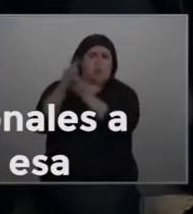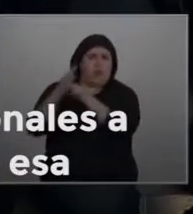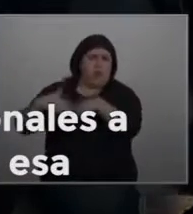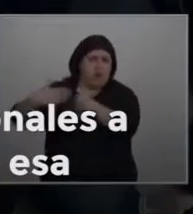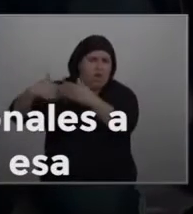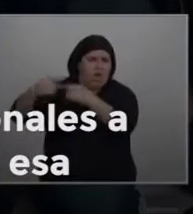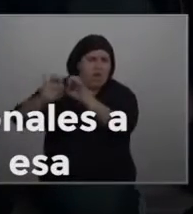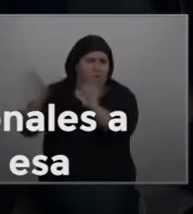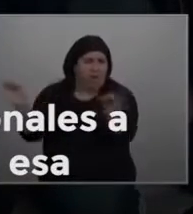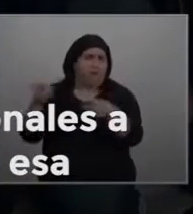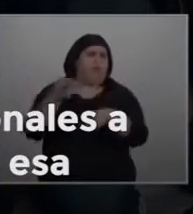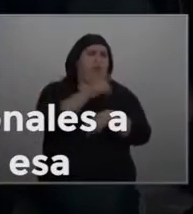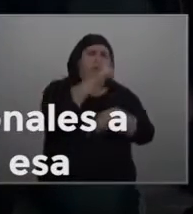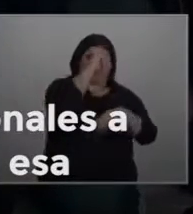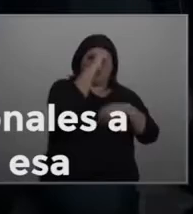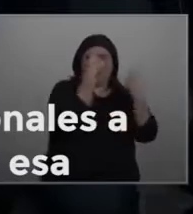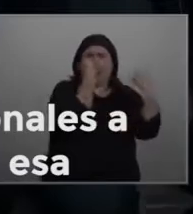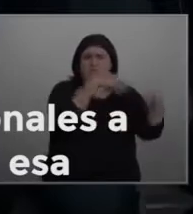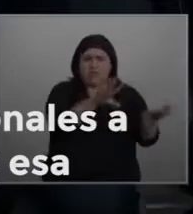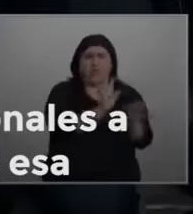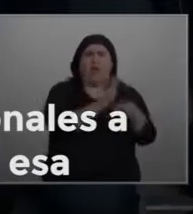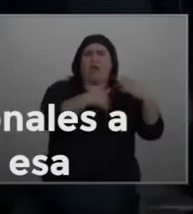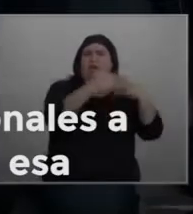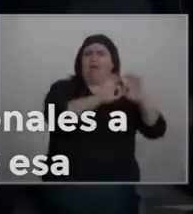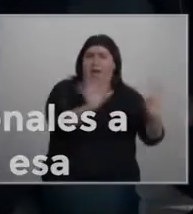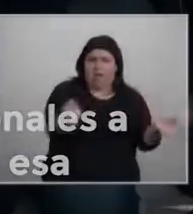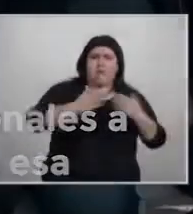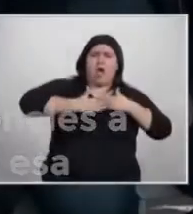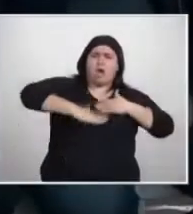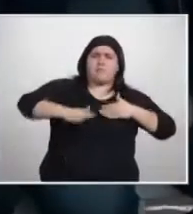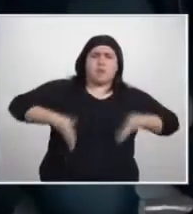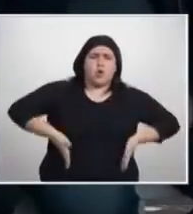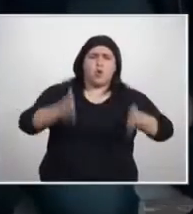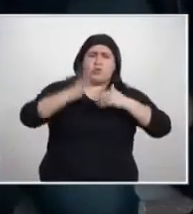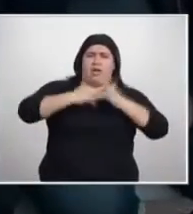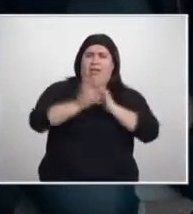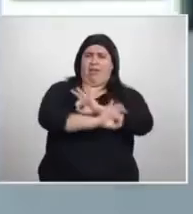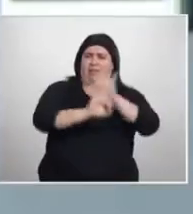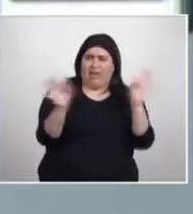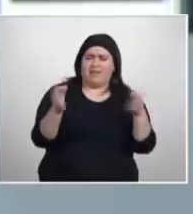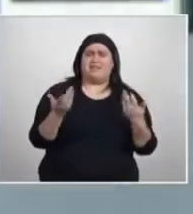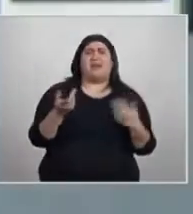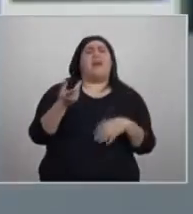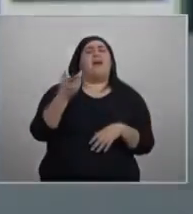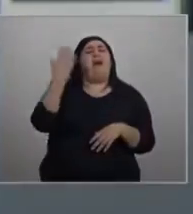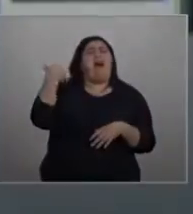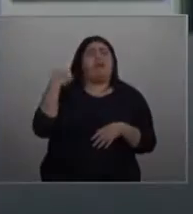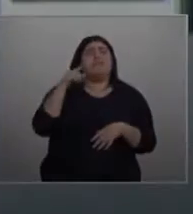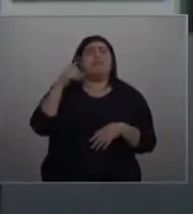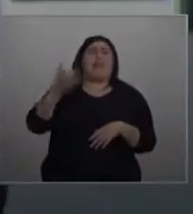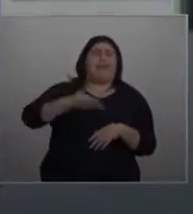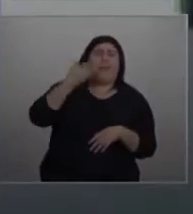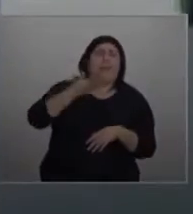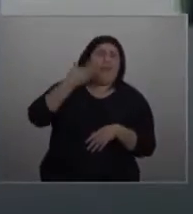hospitales parados o abandonados, las rutas sin hacer y prometidas, esos famosos y